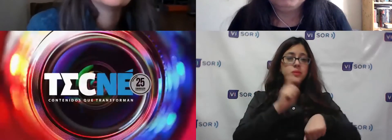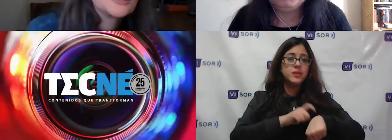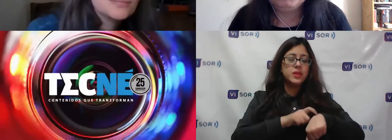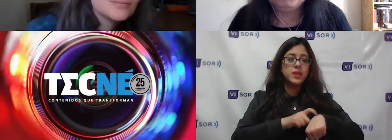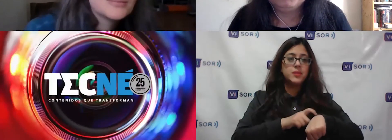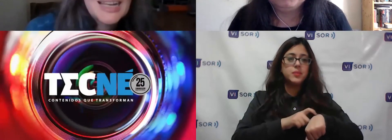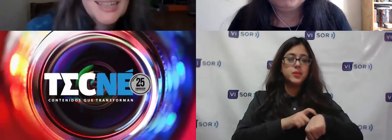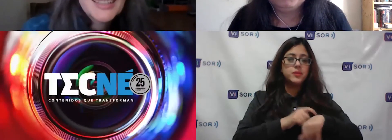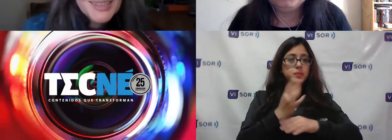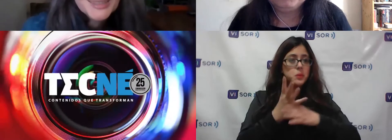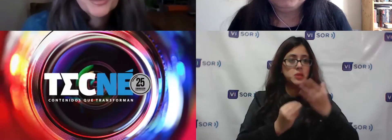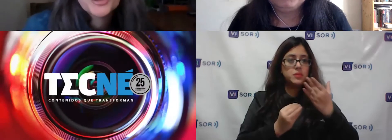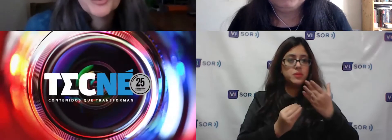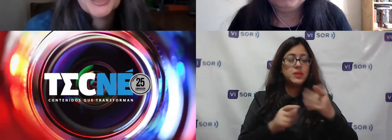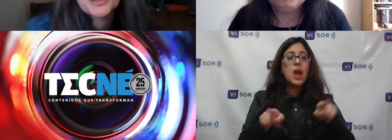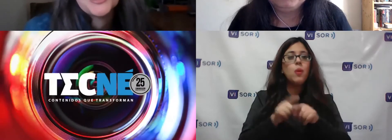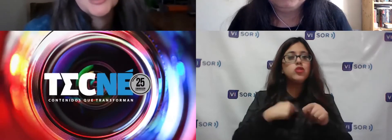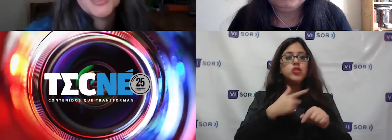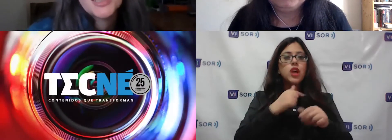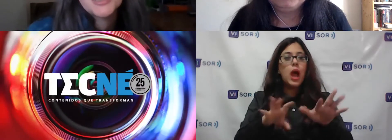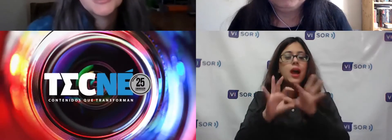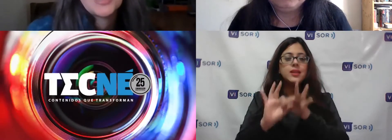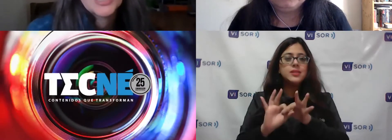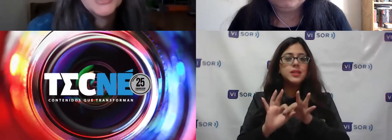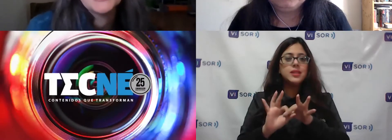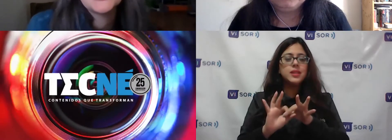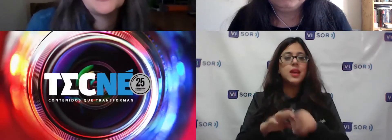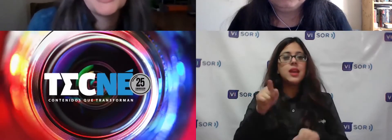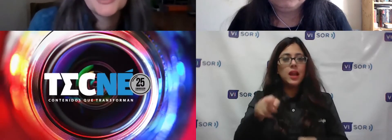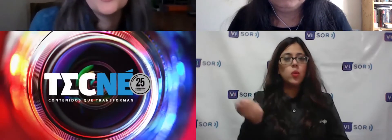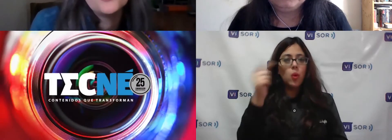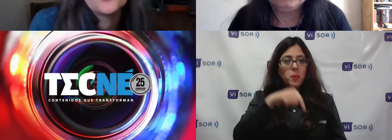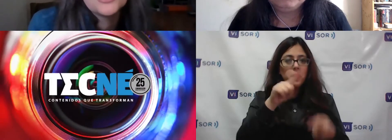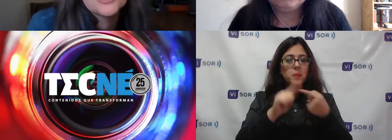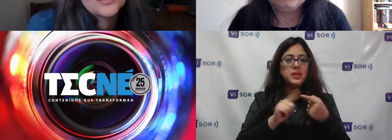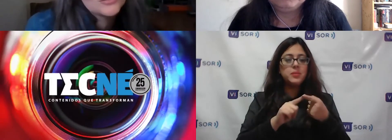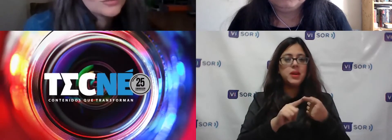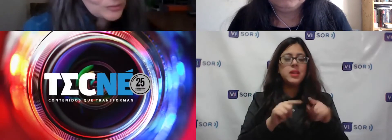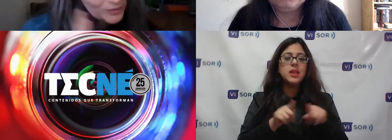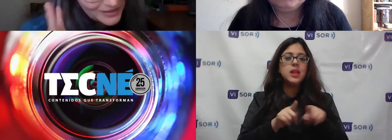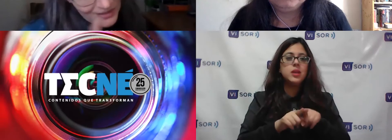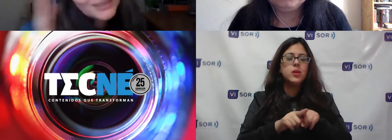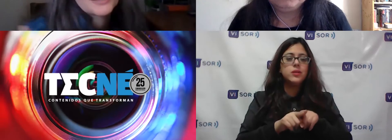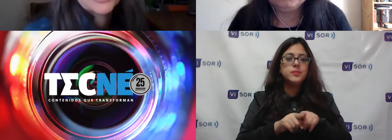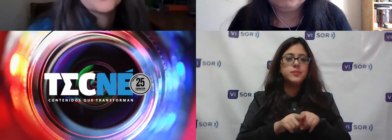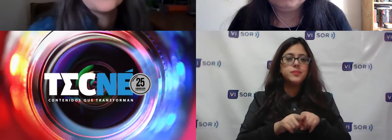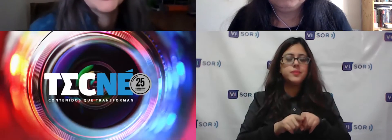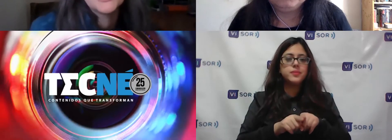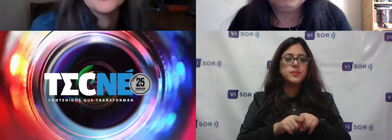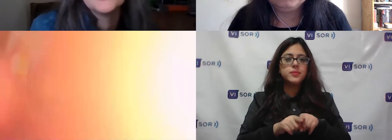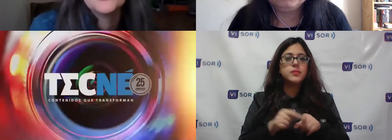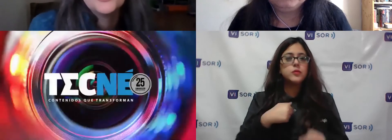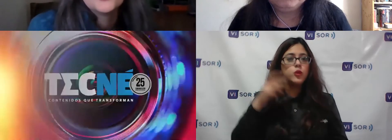bueno agradecerte por supuesto que hayas estado acá me quedo con la reflexión